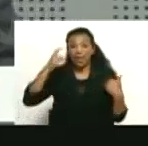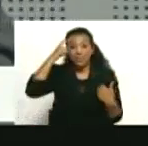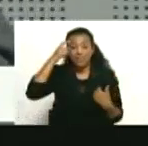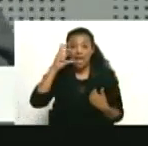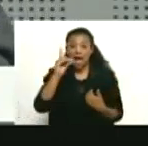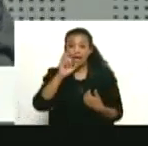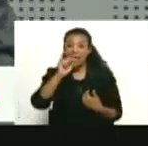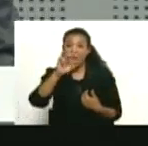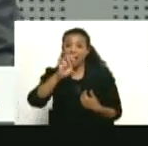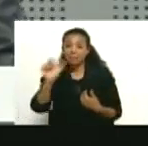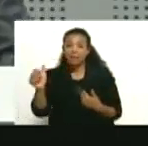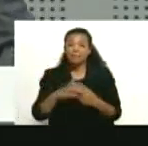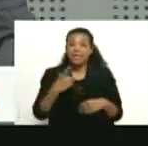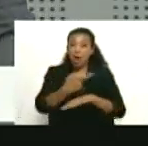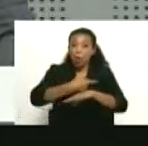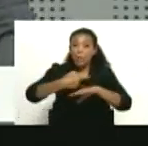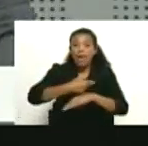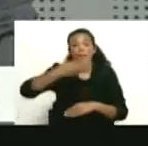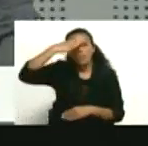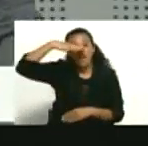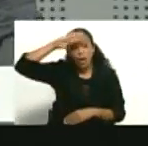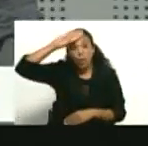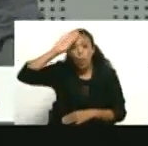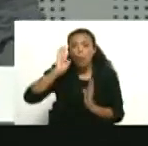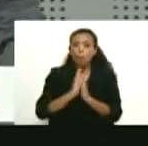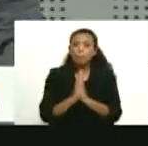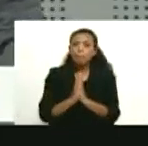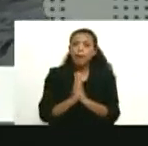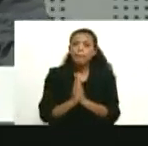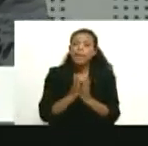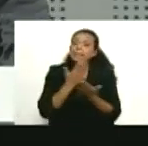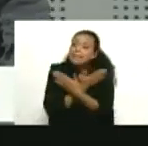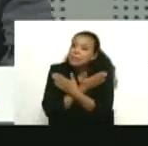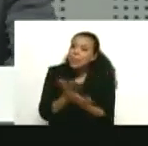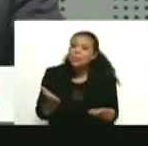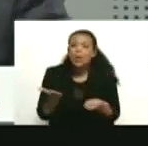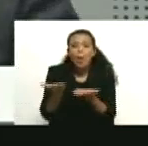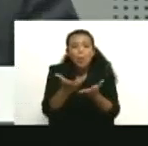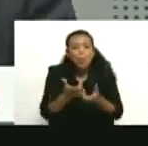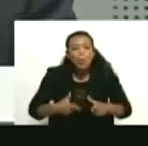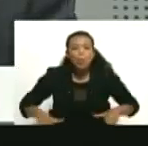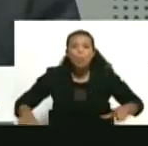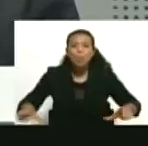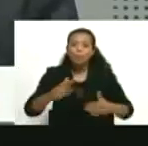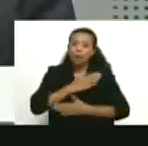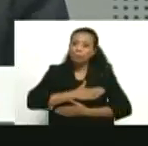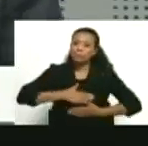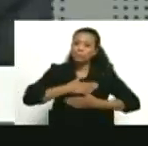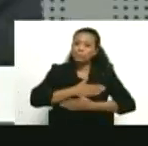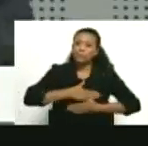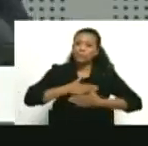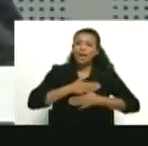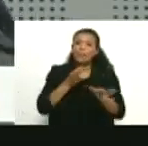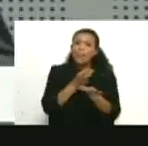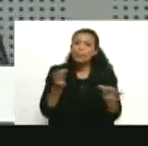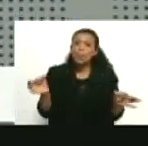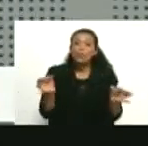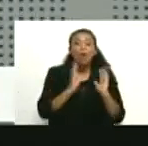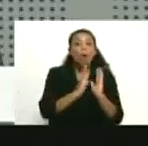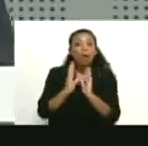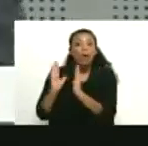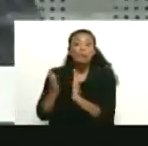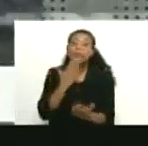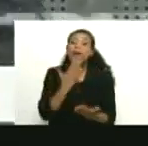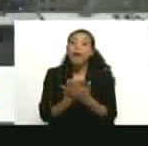Bermúdez y al gobierno de Cuba por su generosa hospitalidad y por su excelente organización.